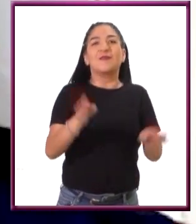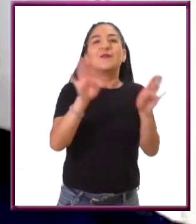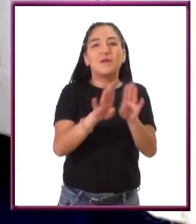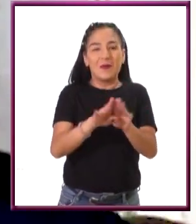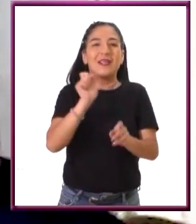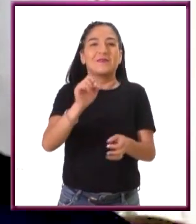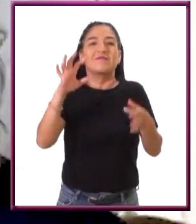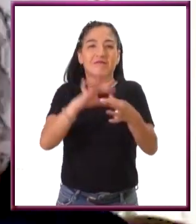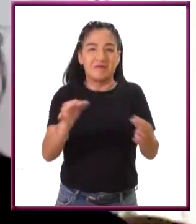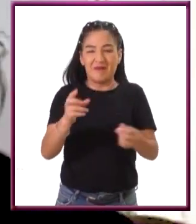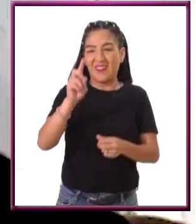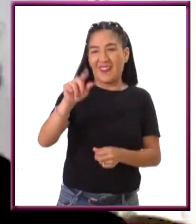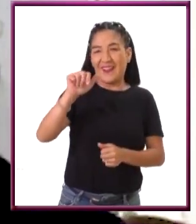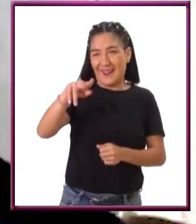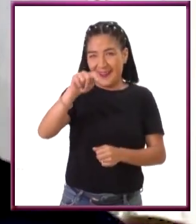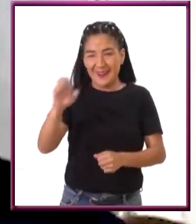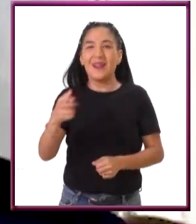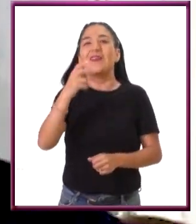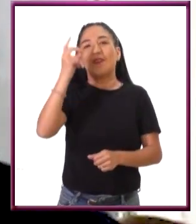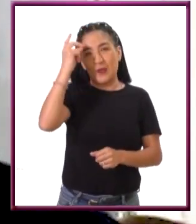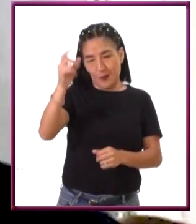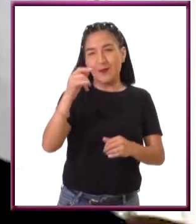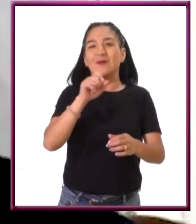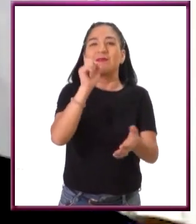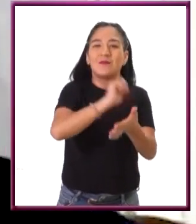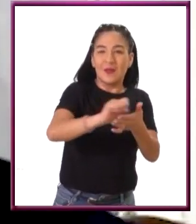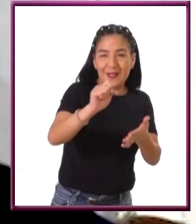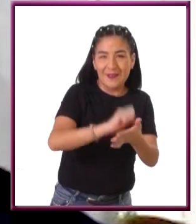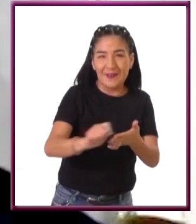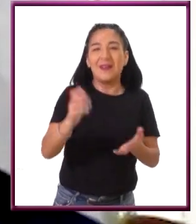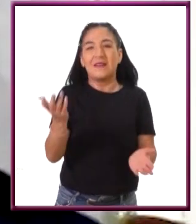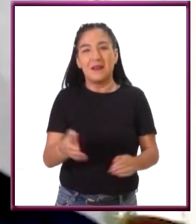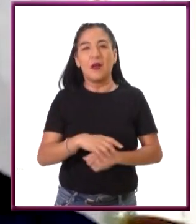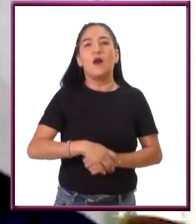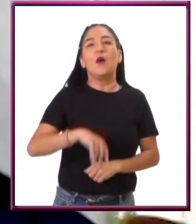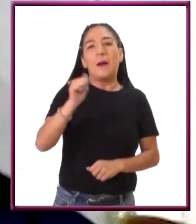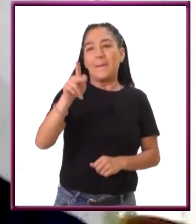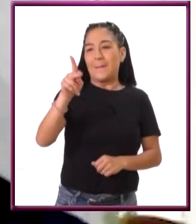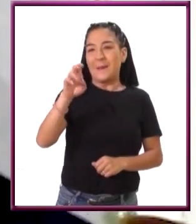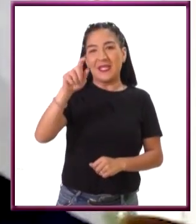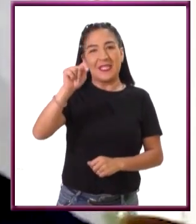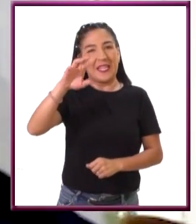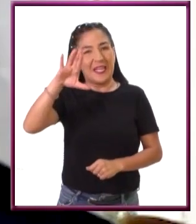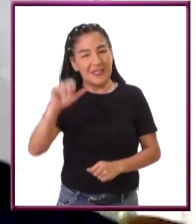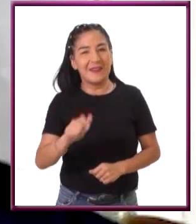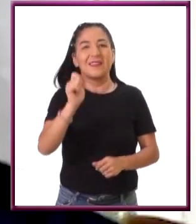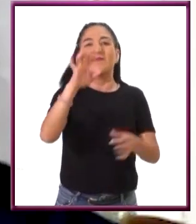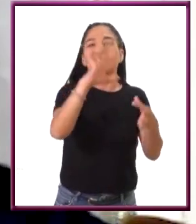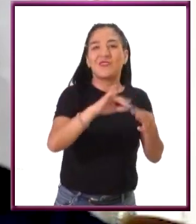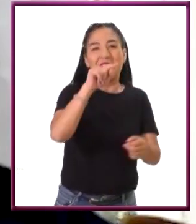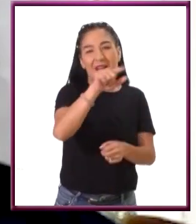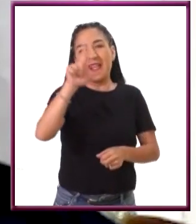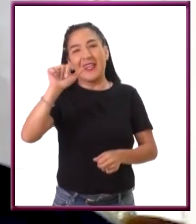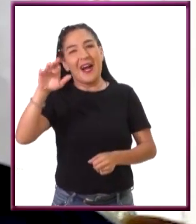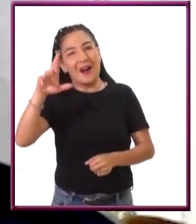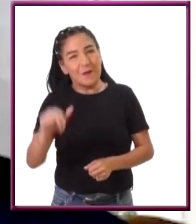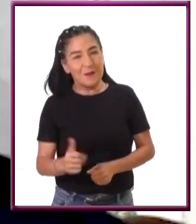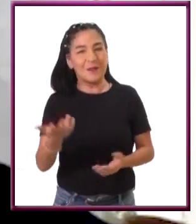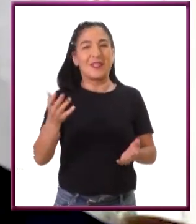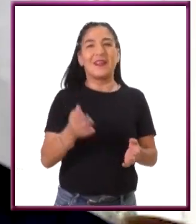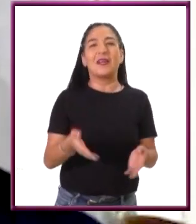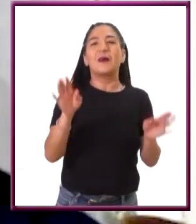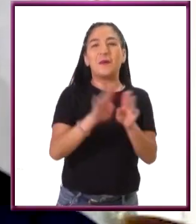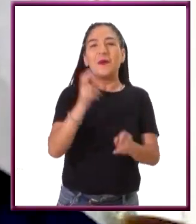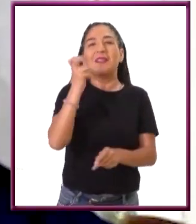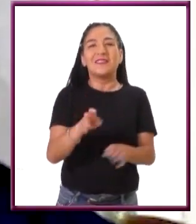podríamos saltar, por ejemplo, a un Dante escribiéndole a su Beatriz, o a un Petrarca hablando de Laura, y se va